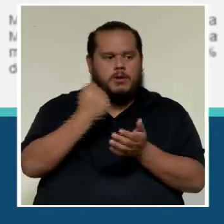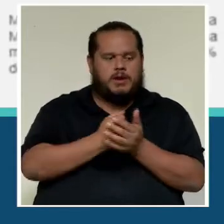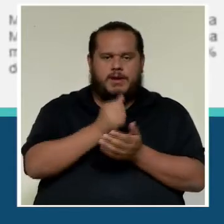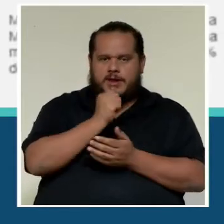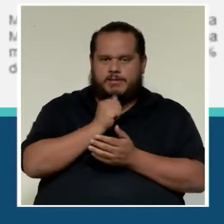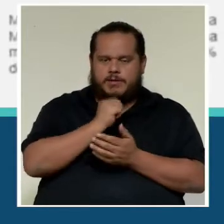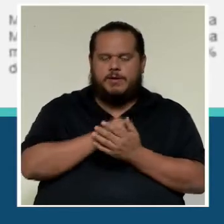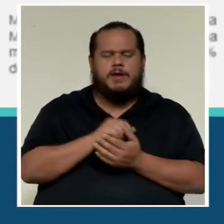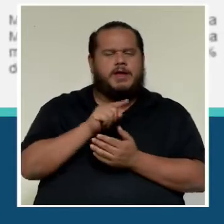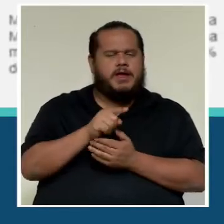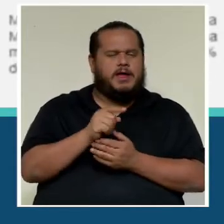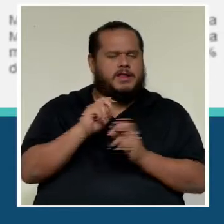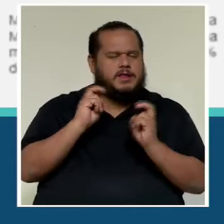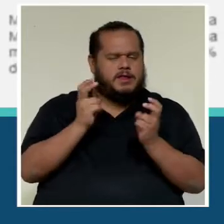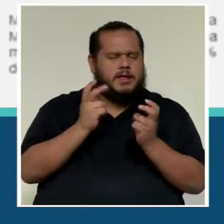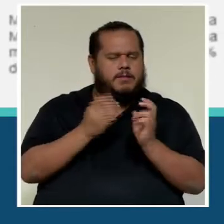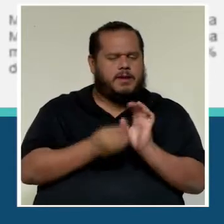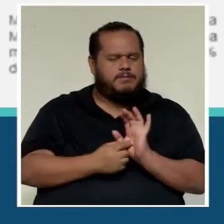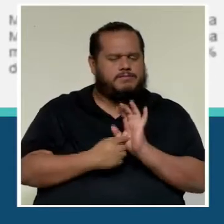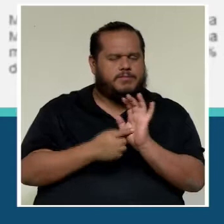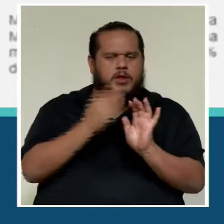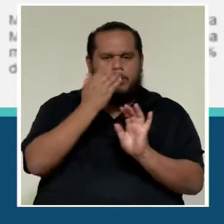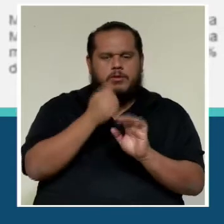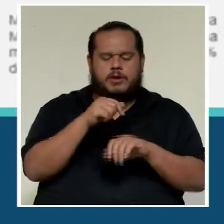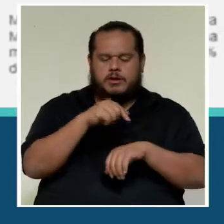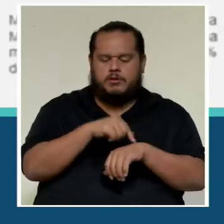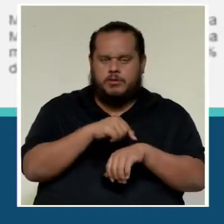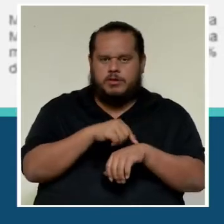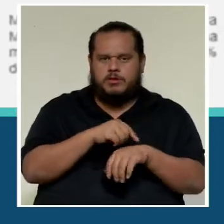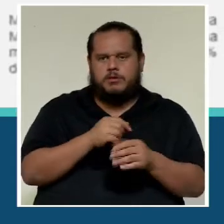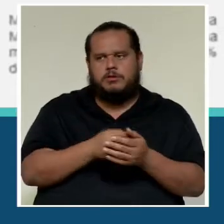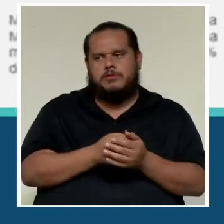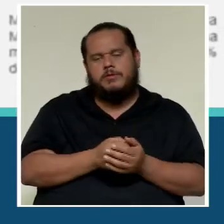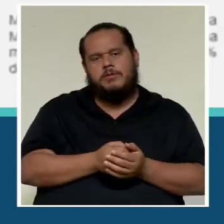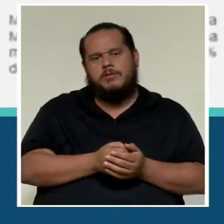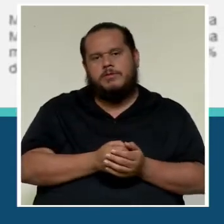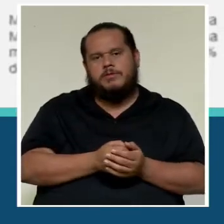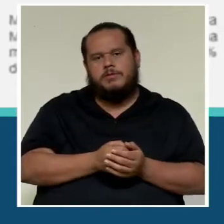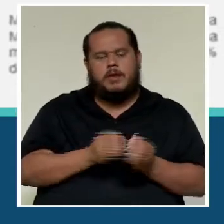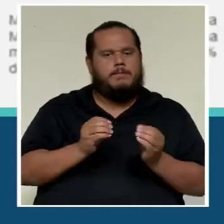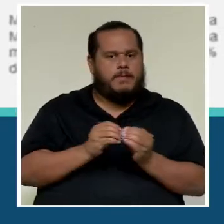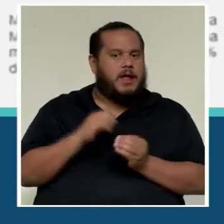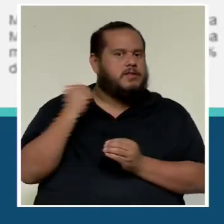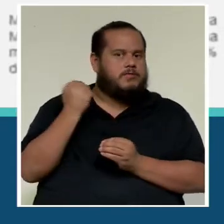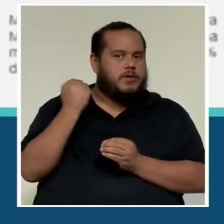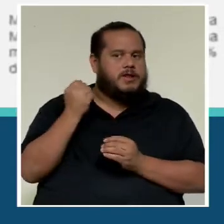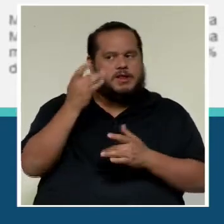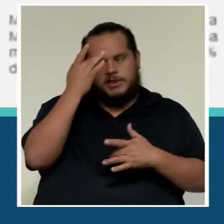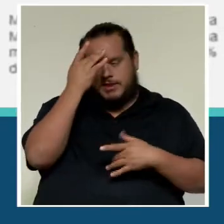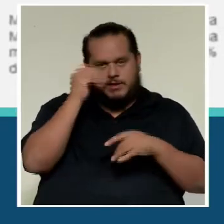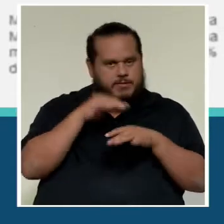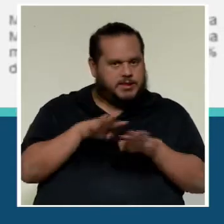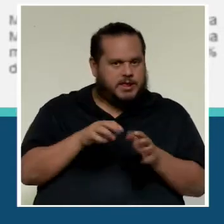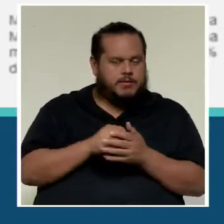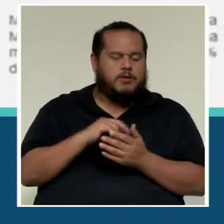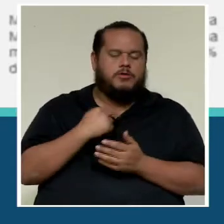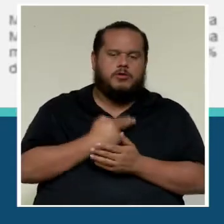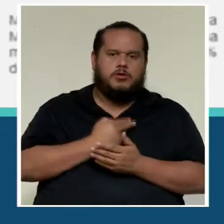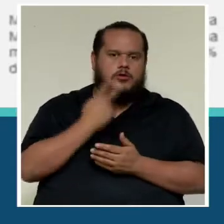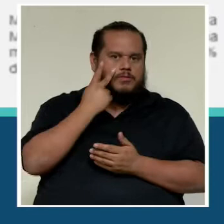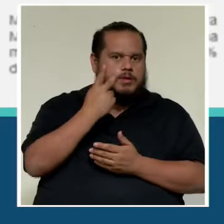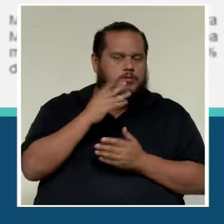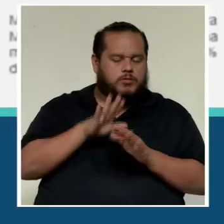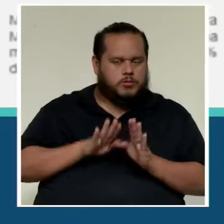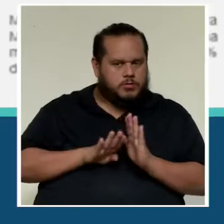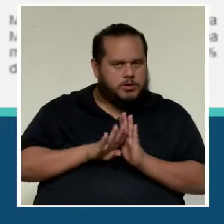tema lo destacamos porque en los momentos más fuertes de pandemia vimos un crecimiento